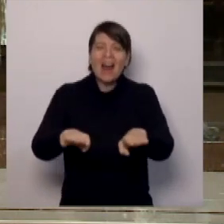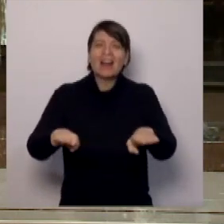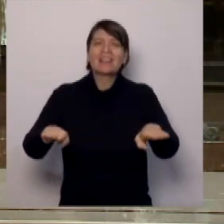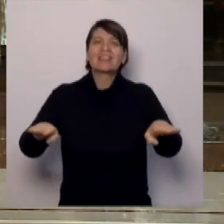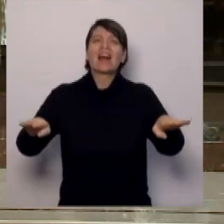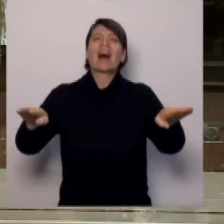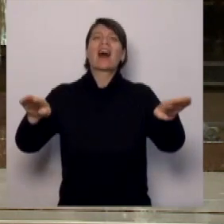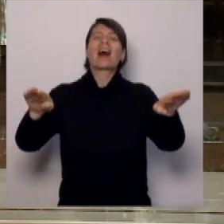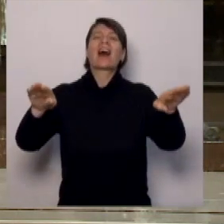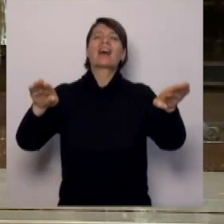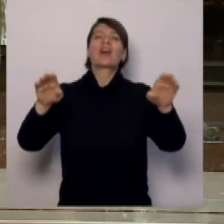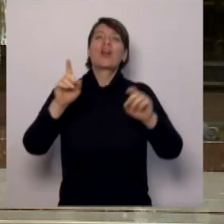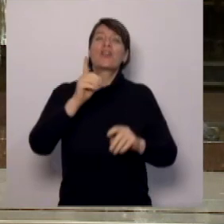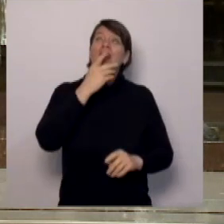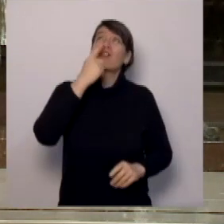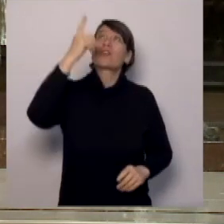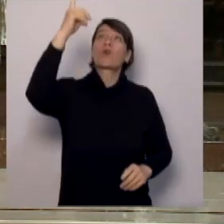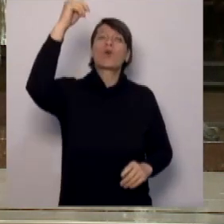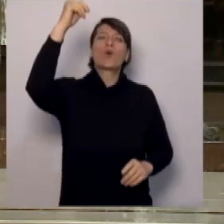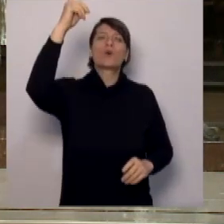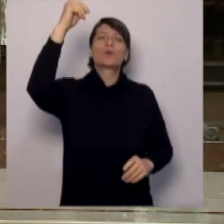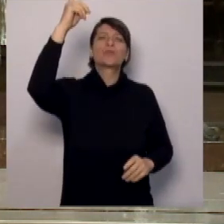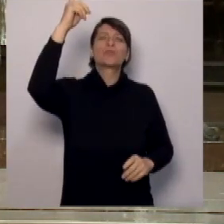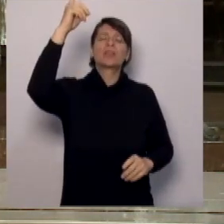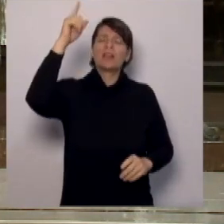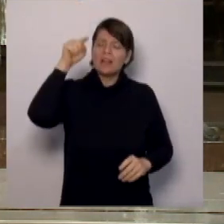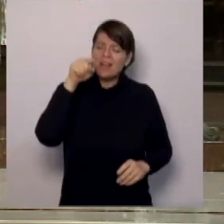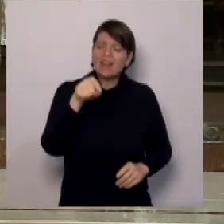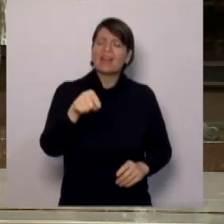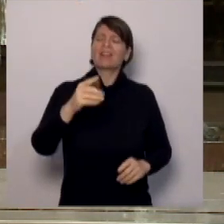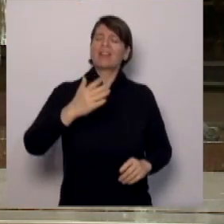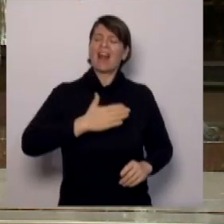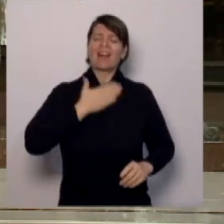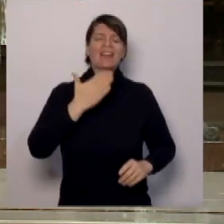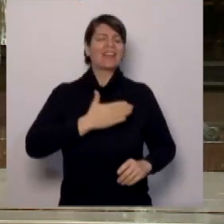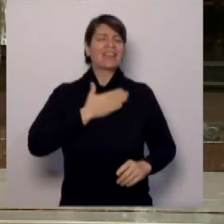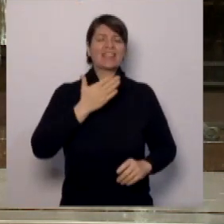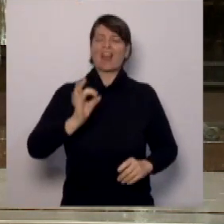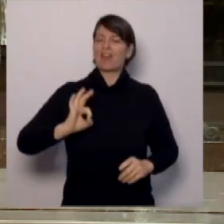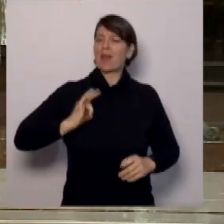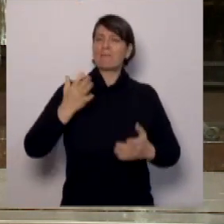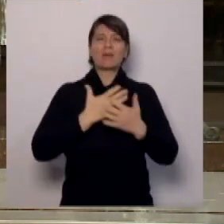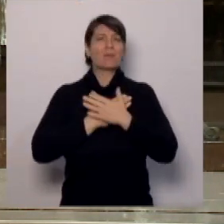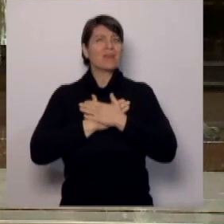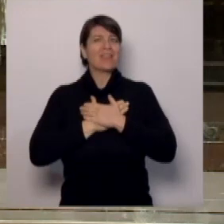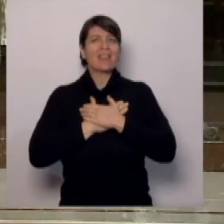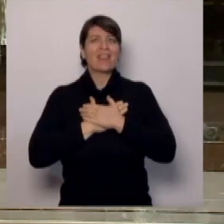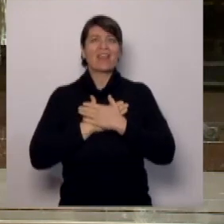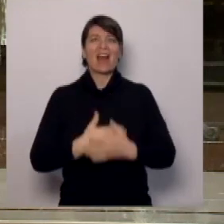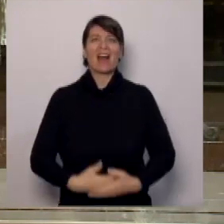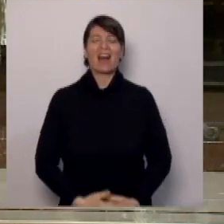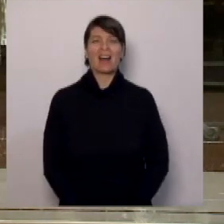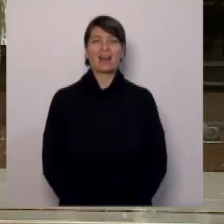adelantaré hasta el altar de Dios, el gozo de mi